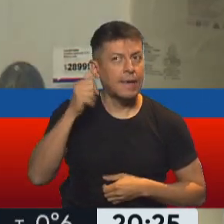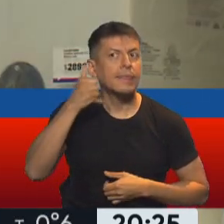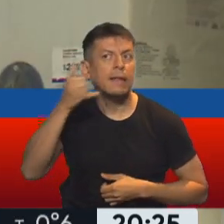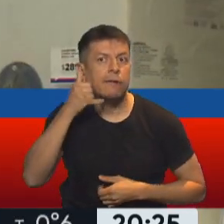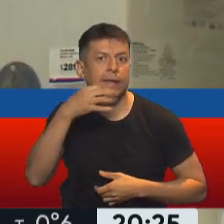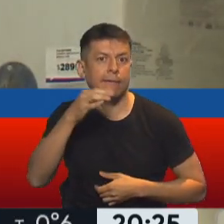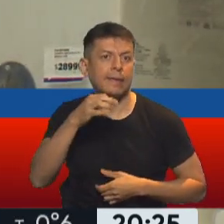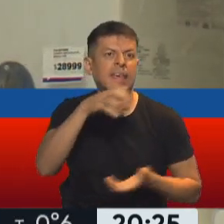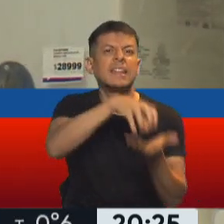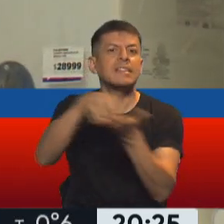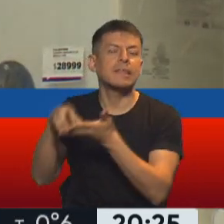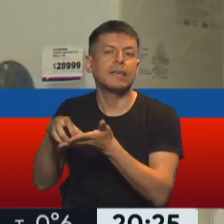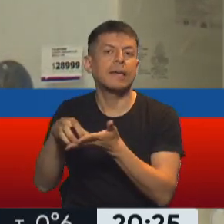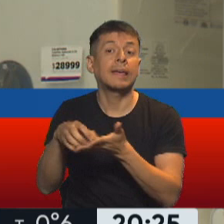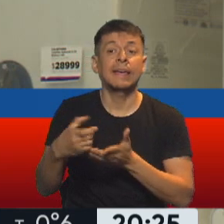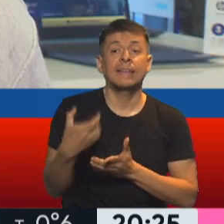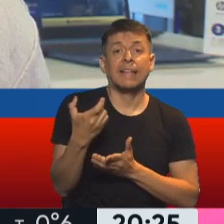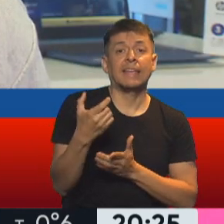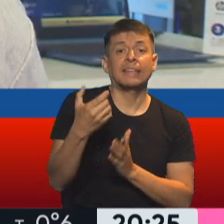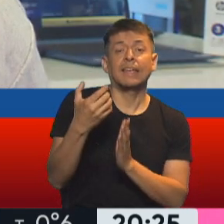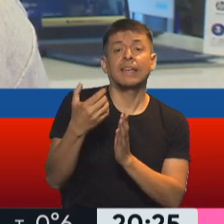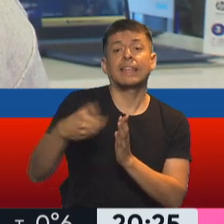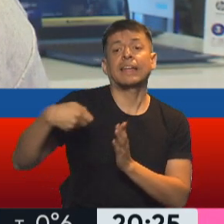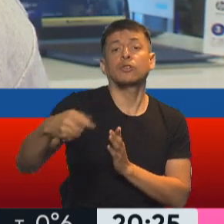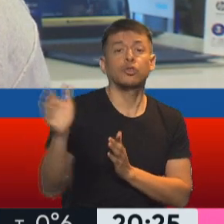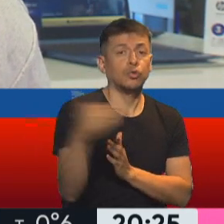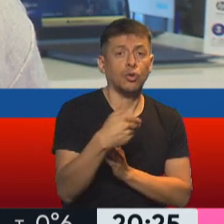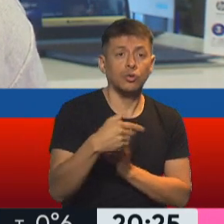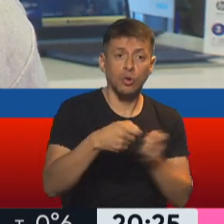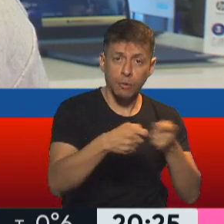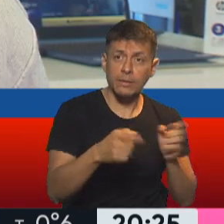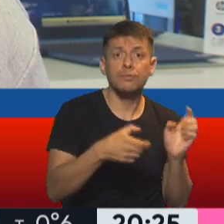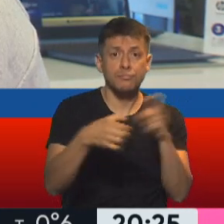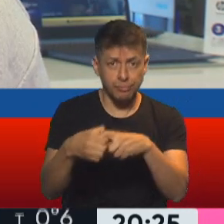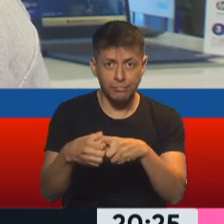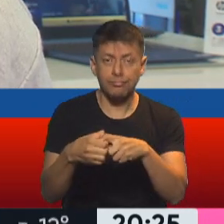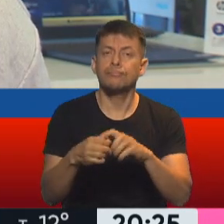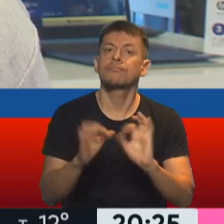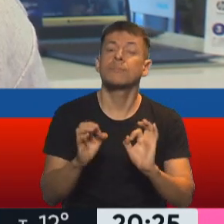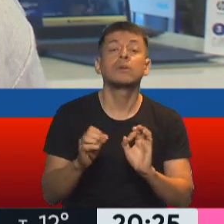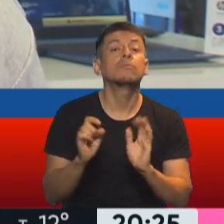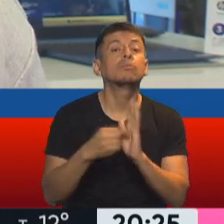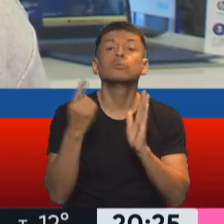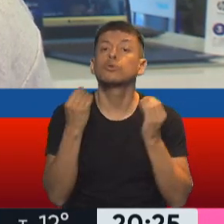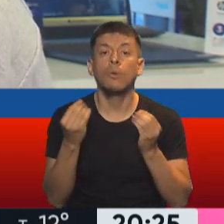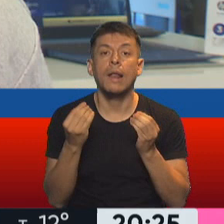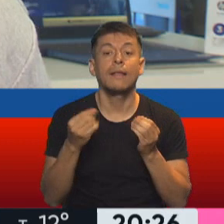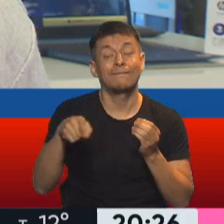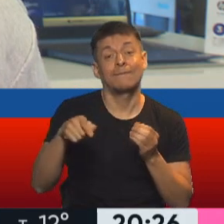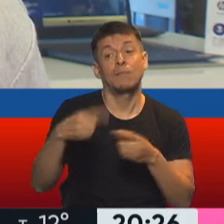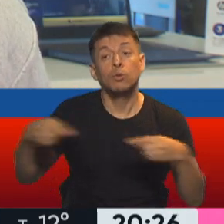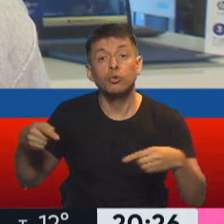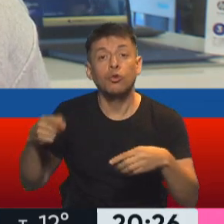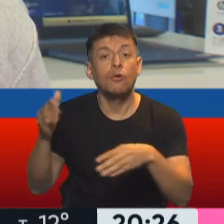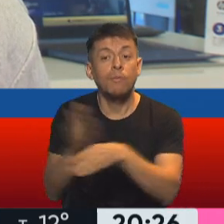abarca a todas las tarjetas de crédito que tengan los comercios adheridos. El único requisito, como te decía, es que sea de fabricación nacional, pero pueden abonar